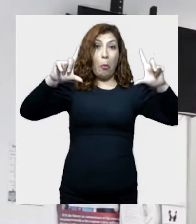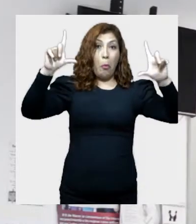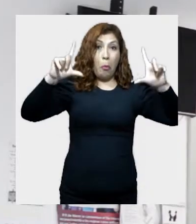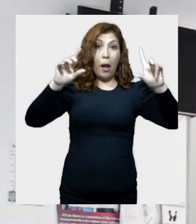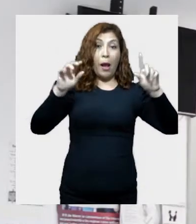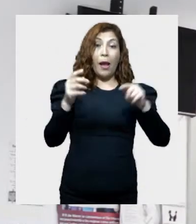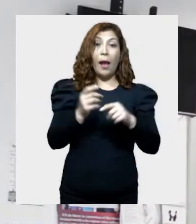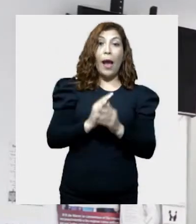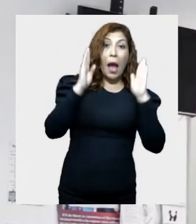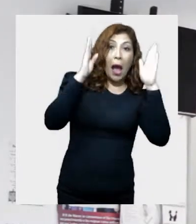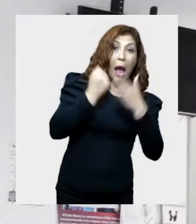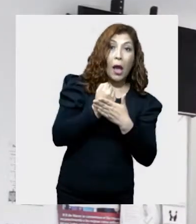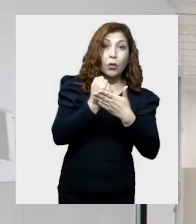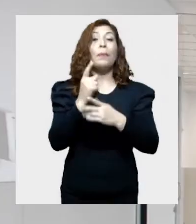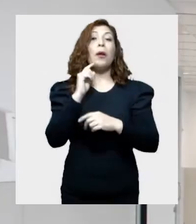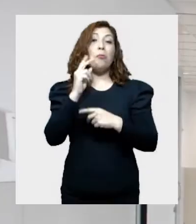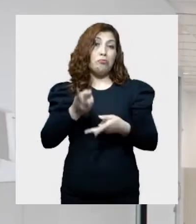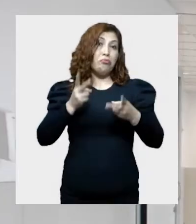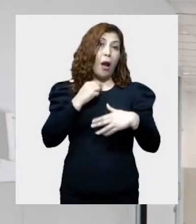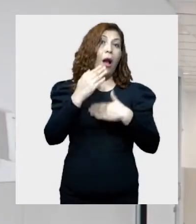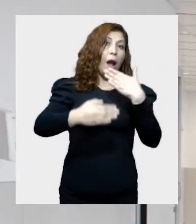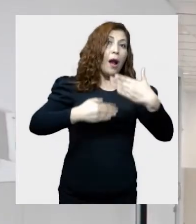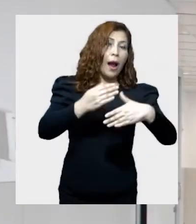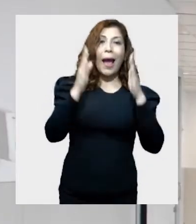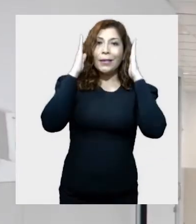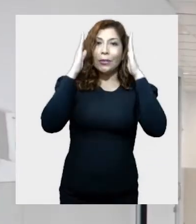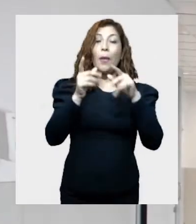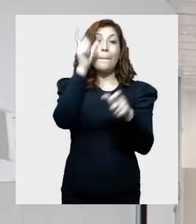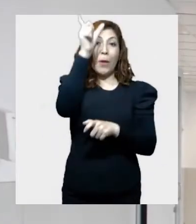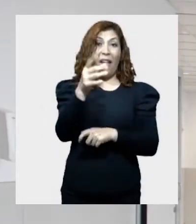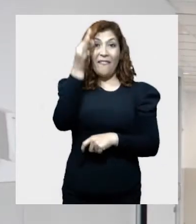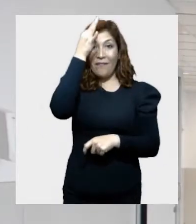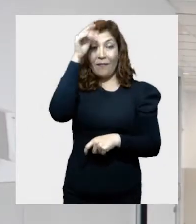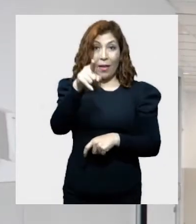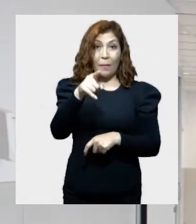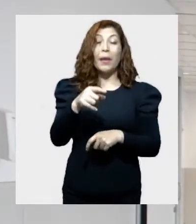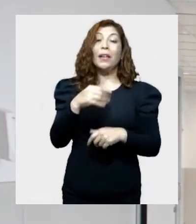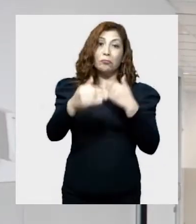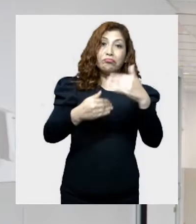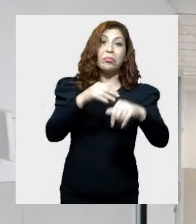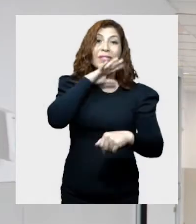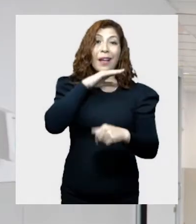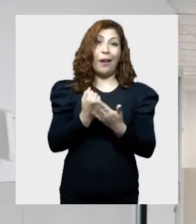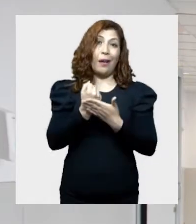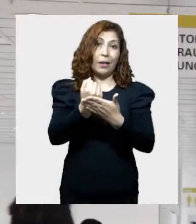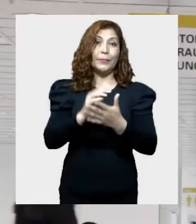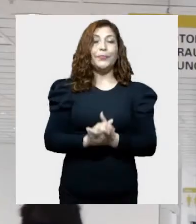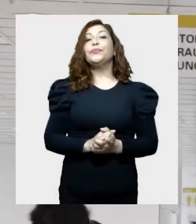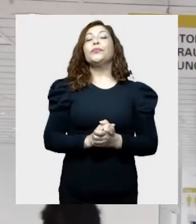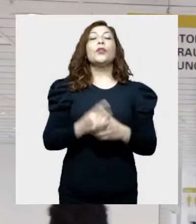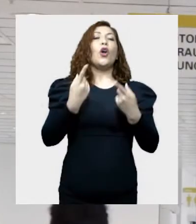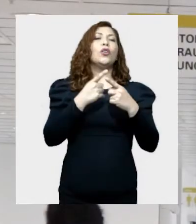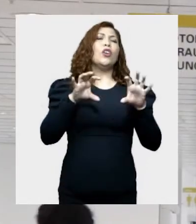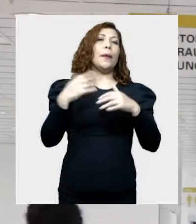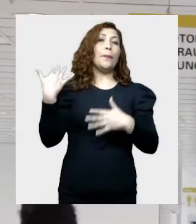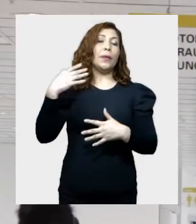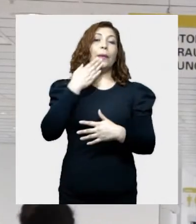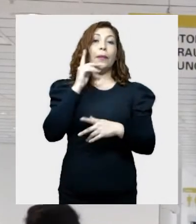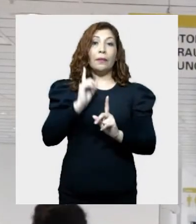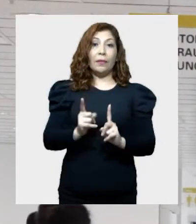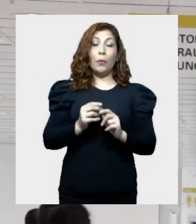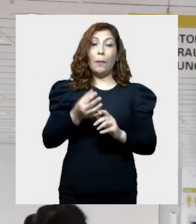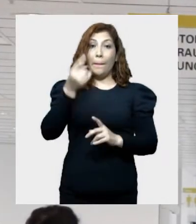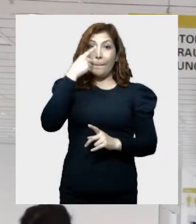que permitió dar continuidad en la atención de pacientes en tratamiento. Otro factor importante que debemos